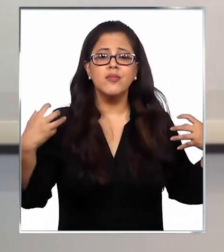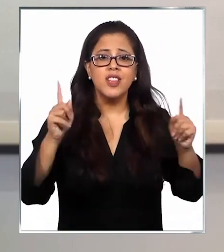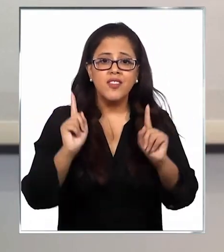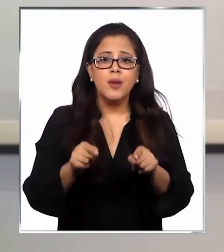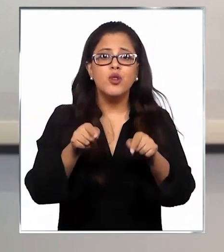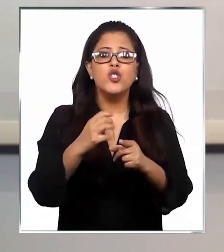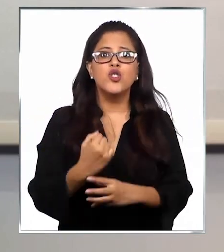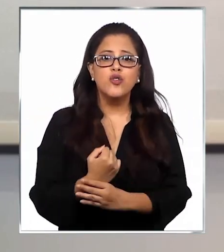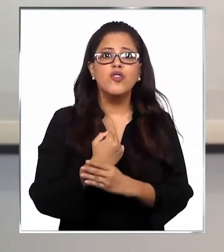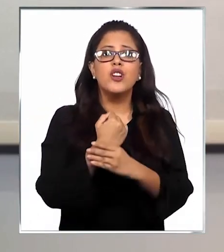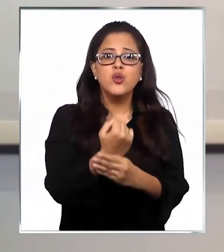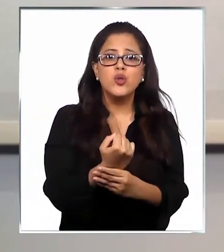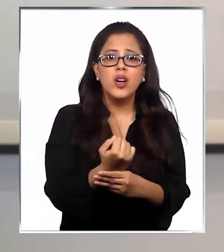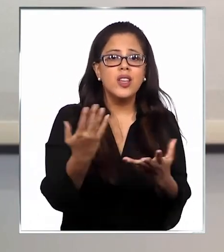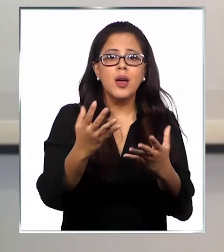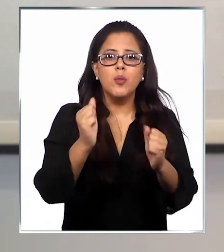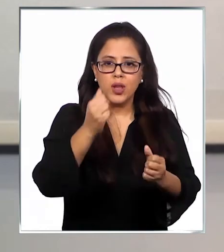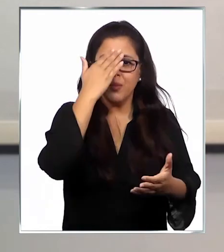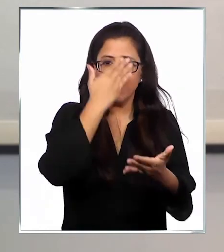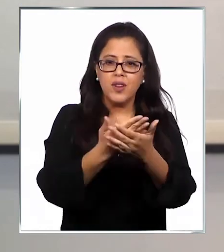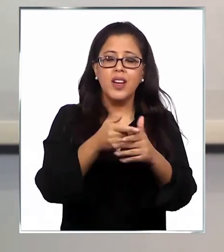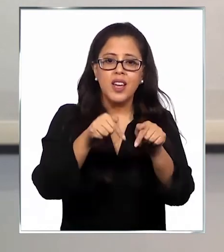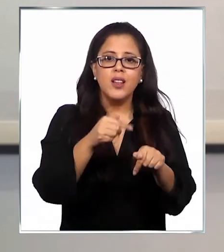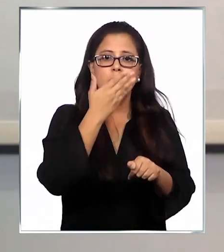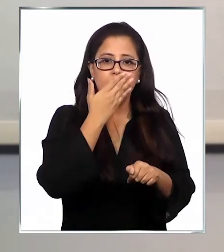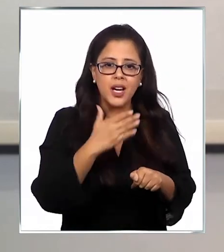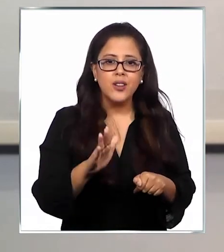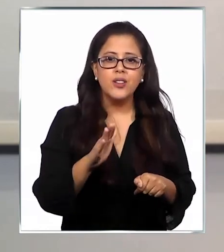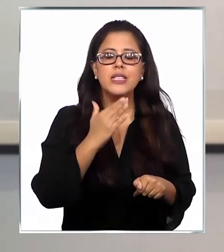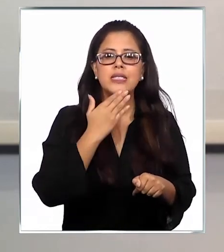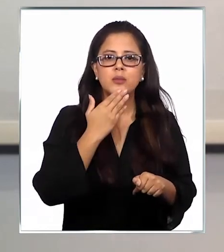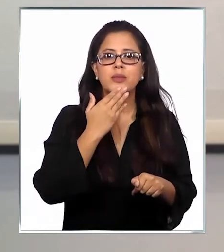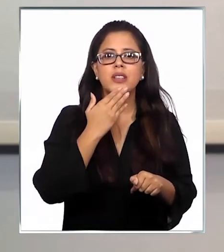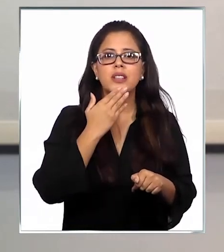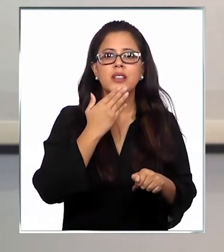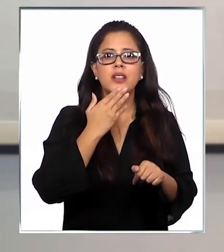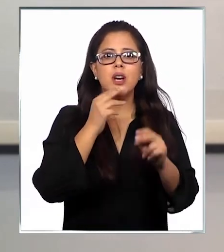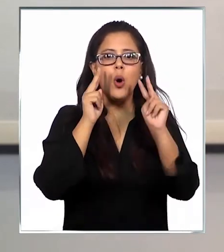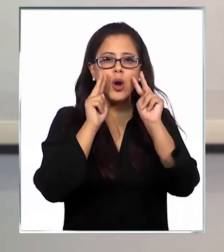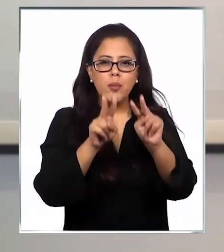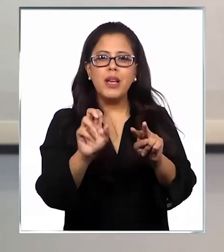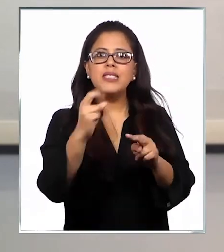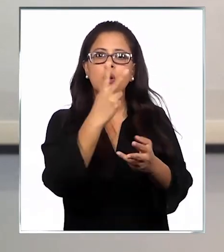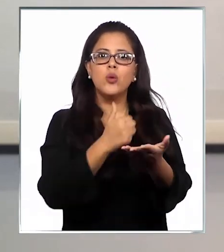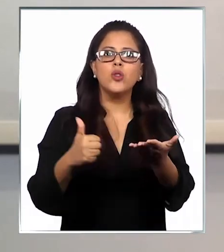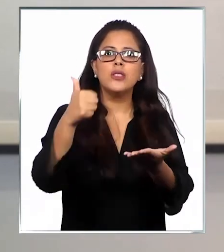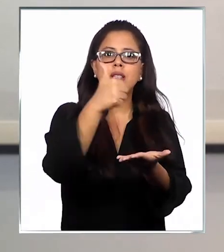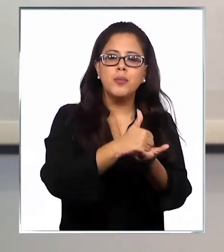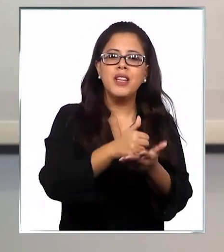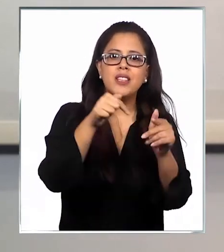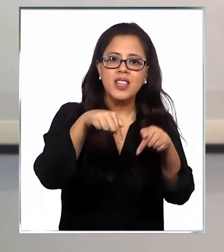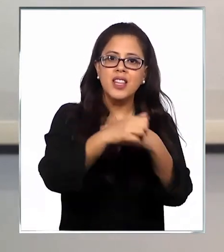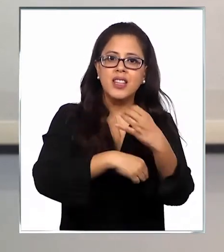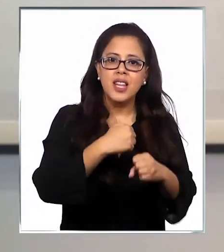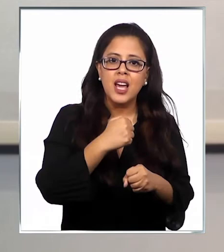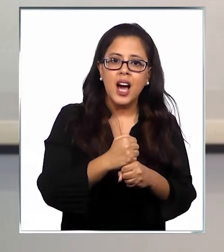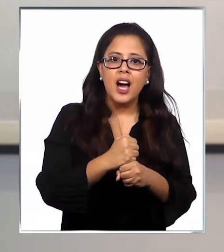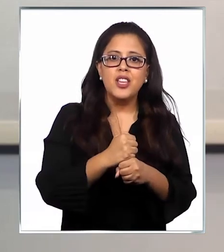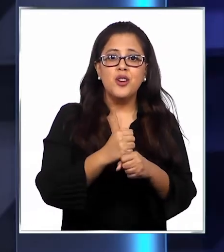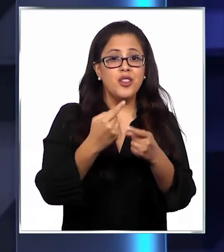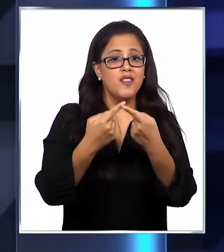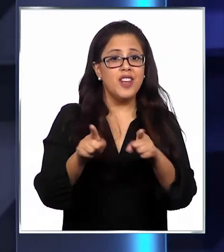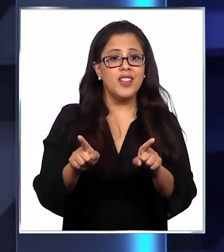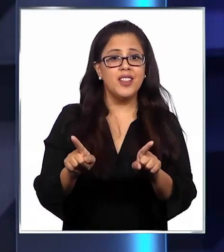responsabilidad es la que nos va a llevar a que podamos enfrentar esto mejor y con una mirada para lo que va a ser este segundo semestre del año con otros ojos.